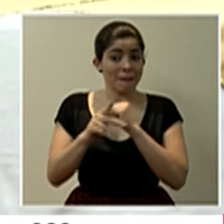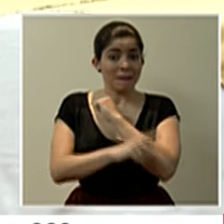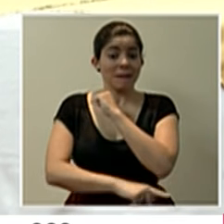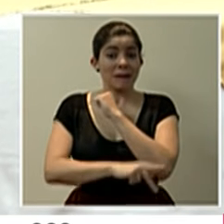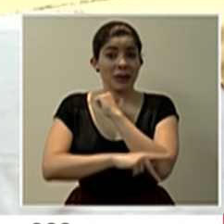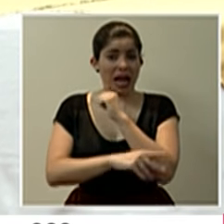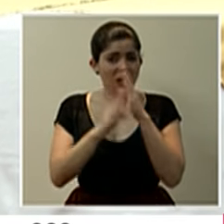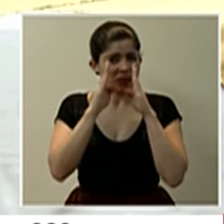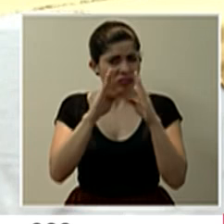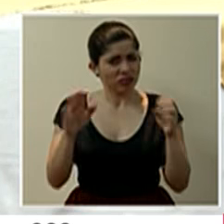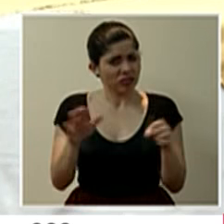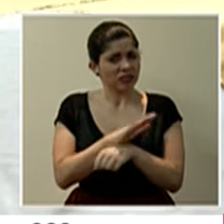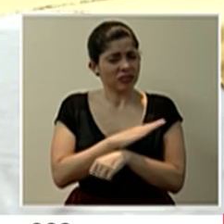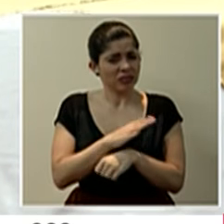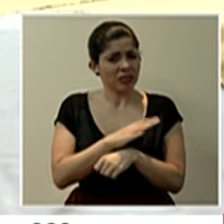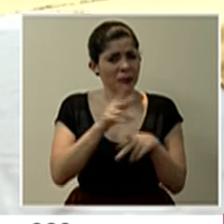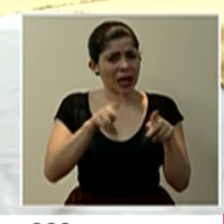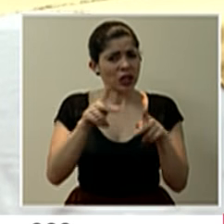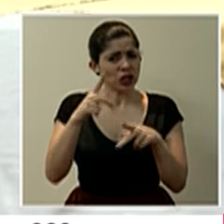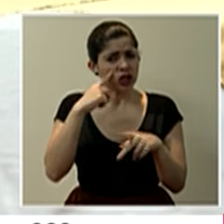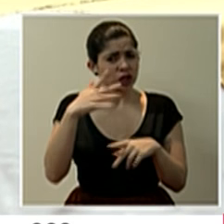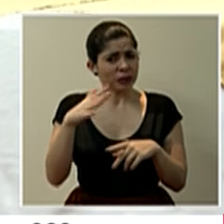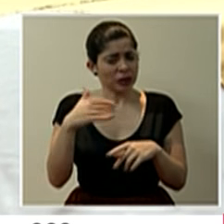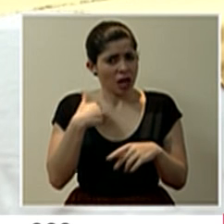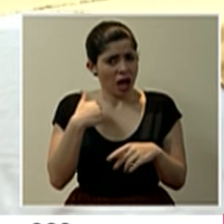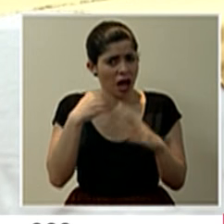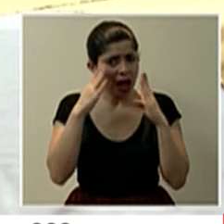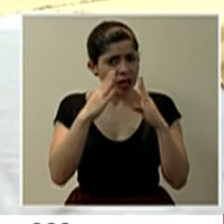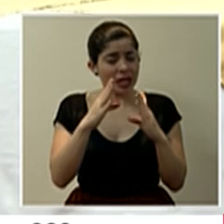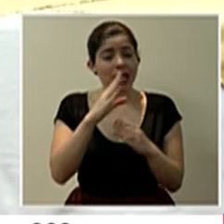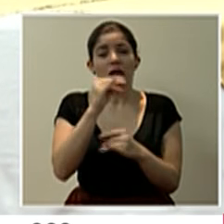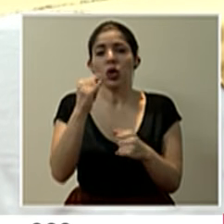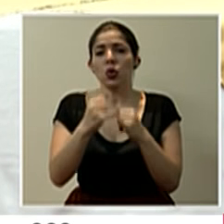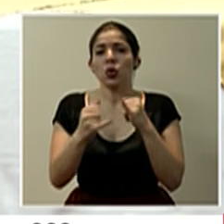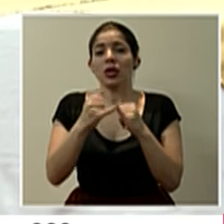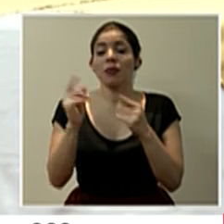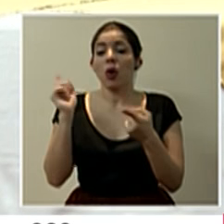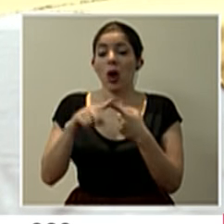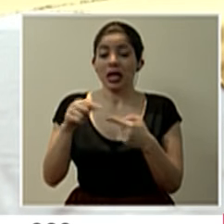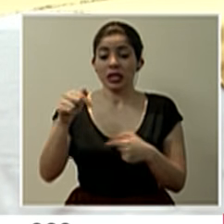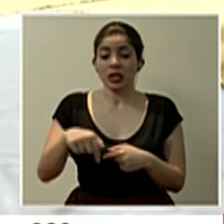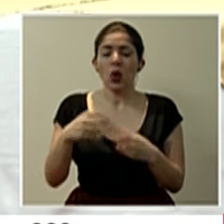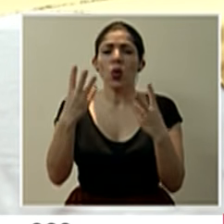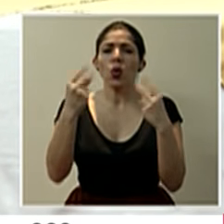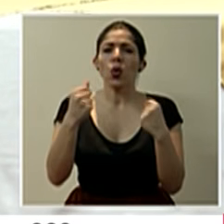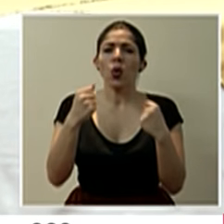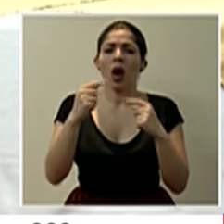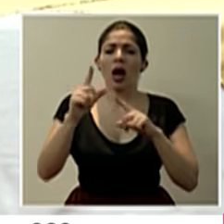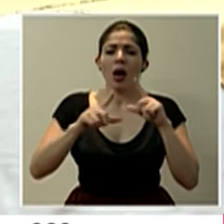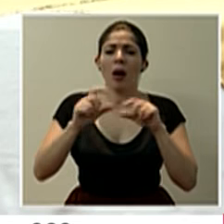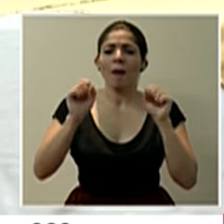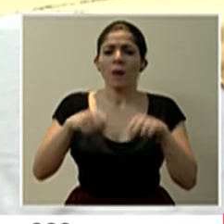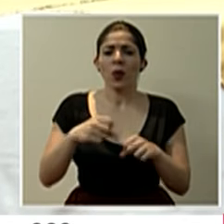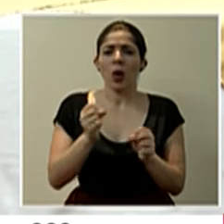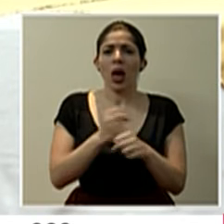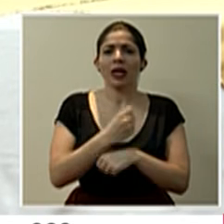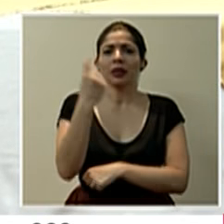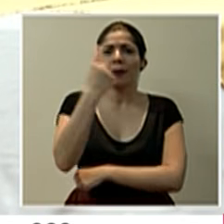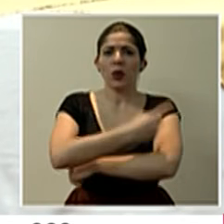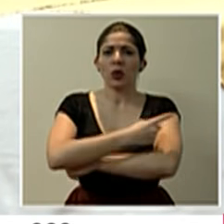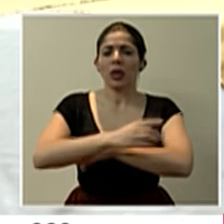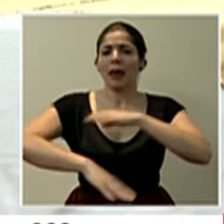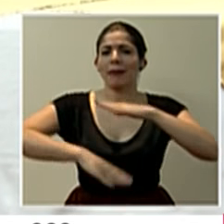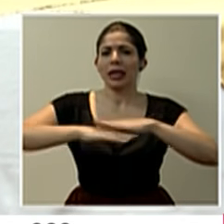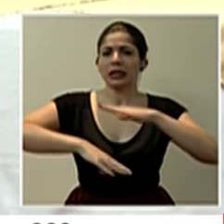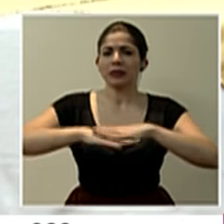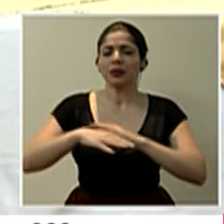cubriendo a la totalidad de casos sospechosos de COVID-19? Y finalmente, al día de hoy, ¿cuántas pruebas se pueden procesar por día como